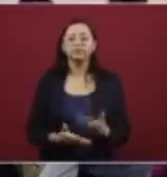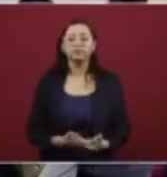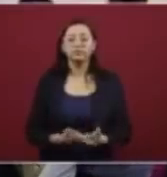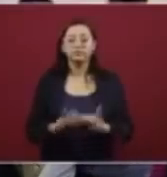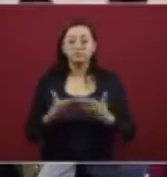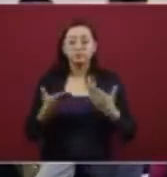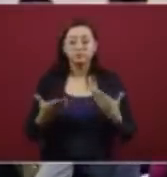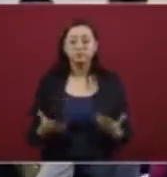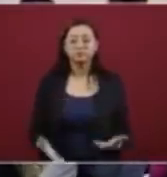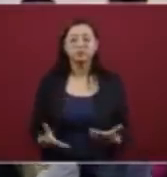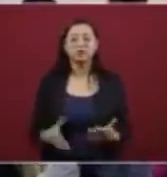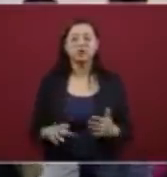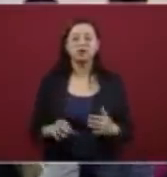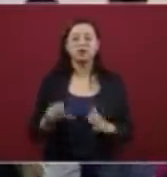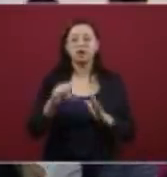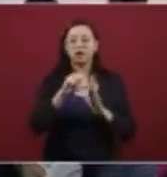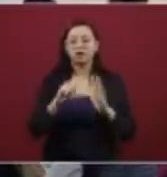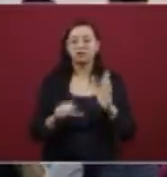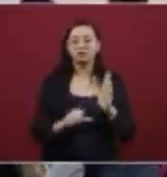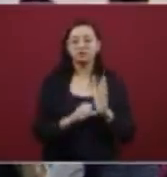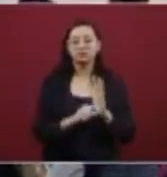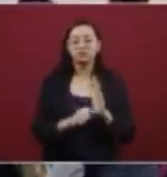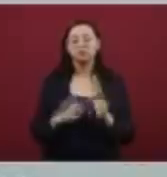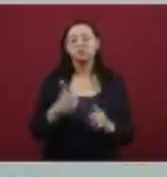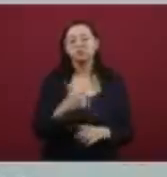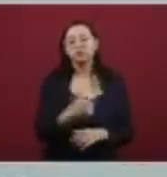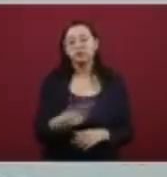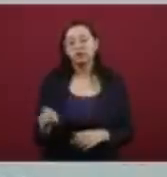la reforma al artículo 108